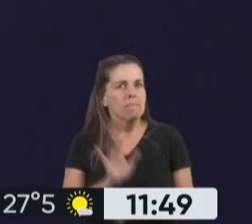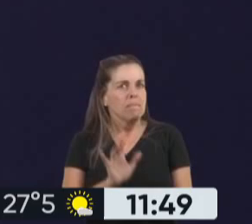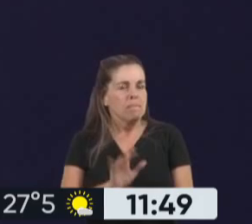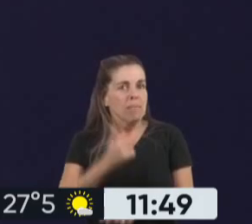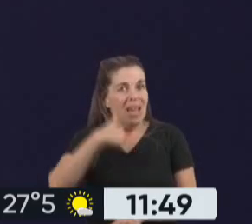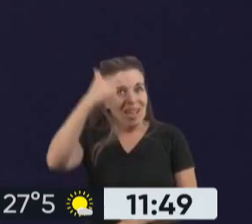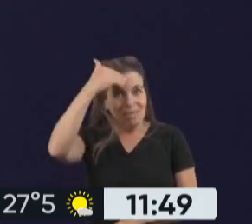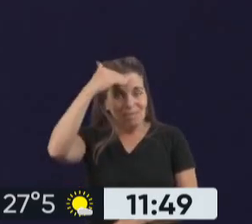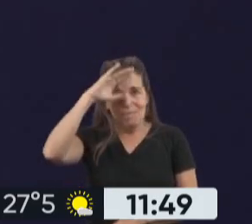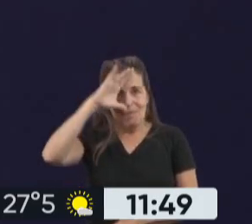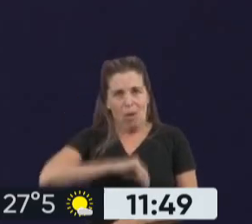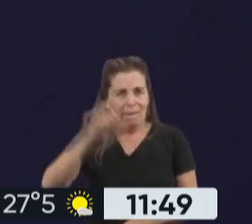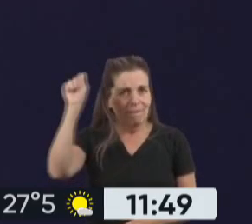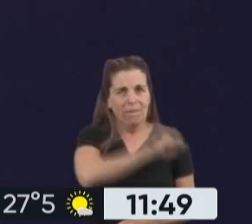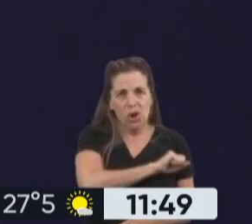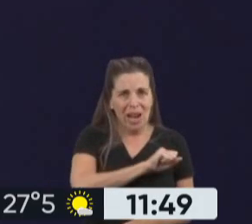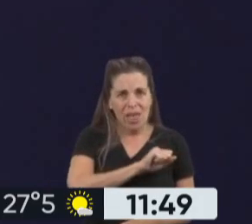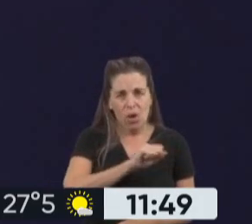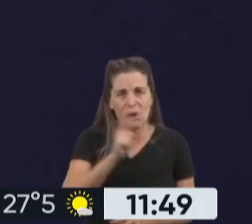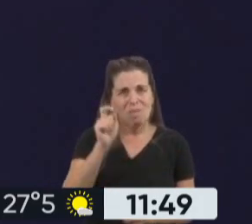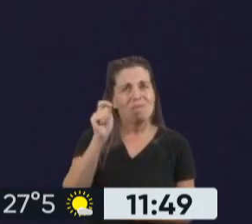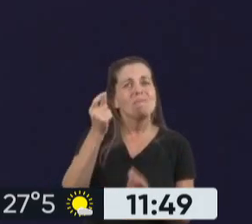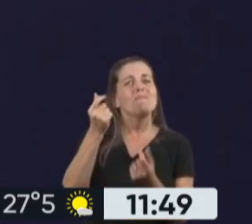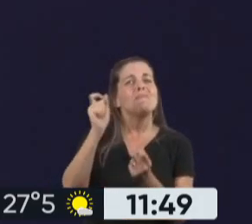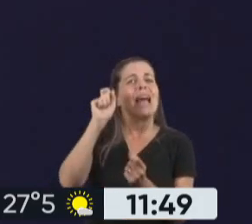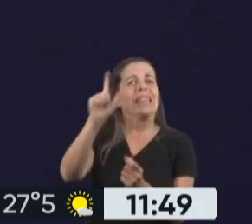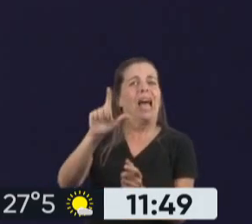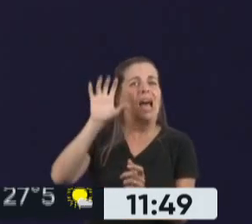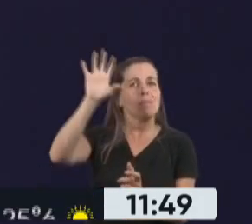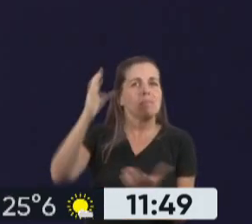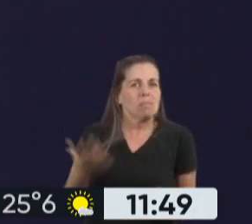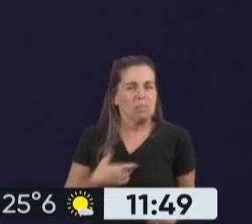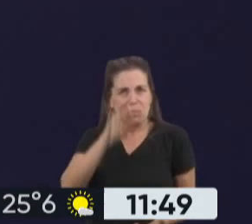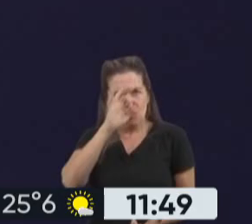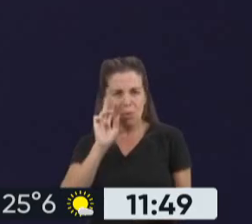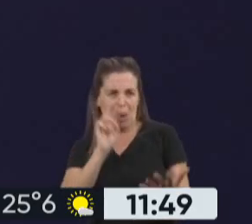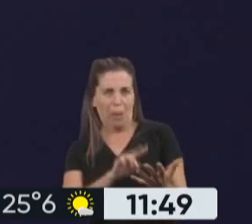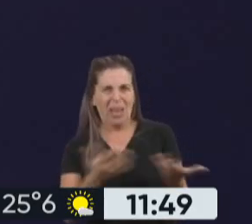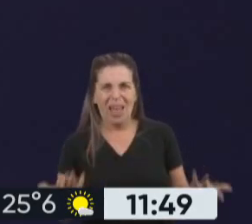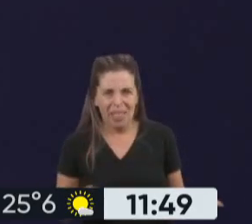mente el chacho. No sabía que era de la vida del chacho. Nunca recibí uno aparte.